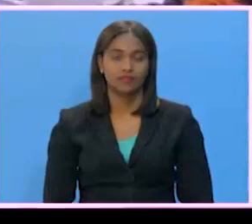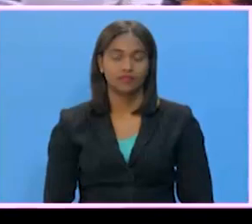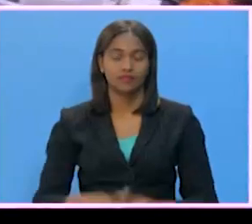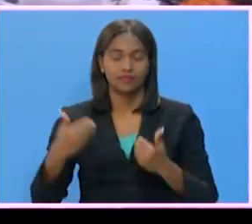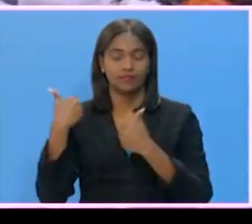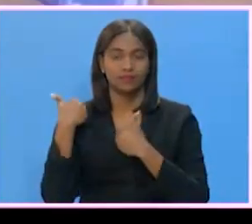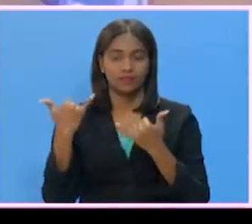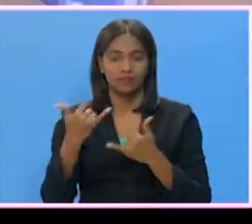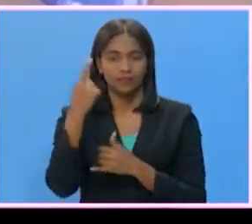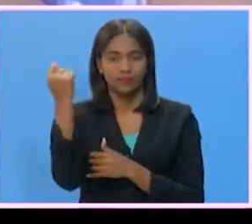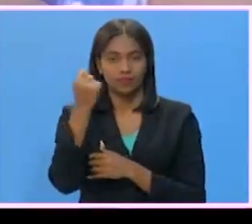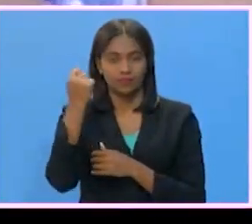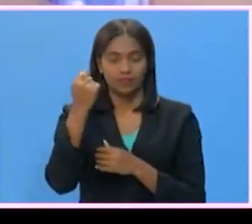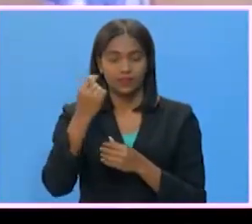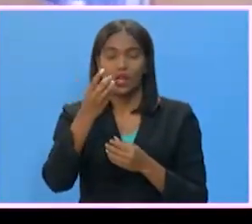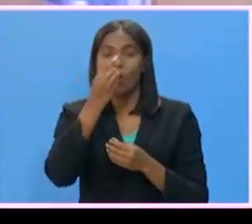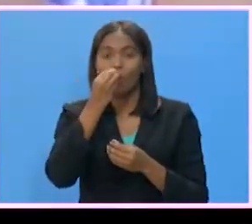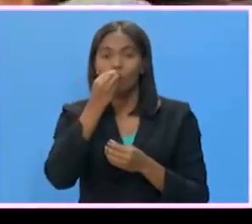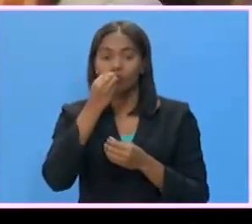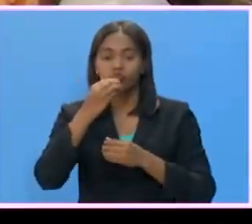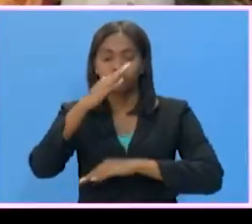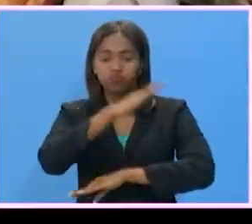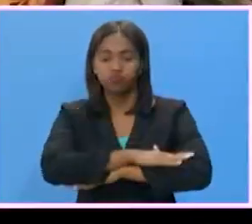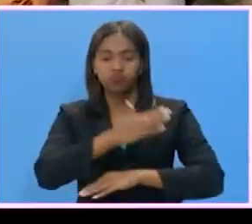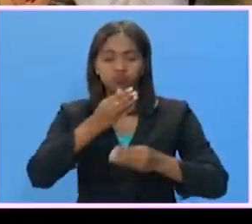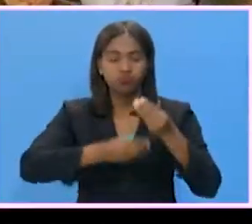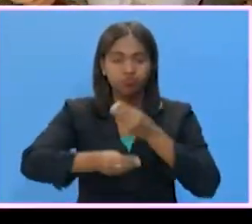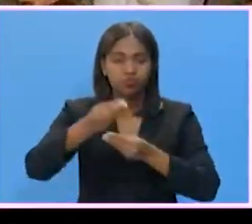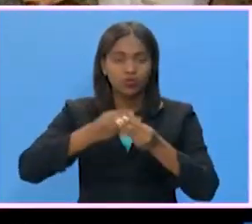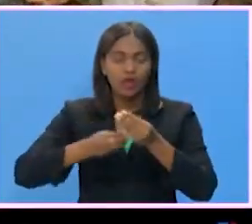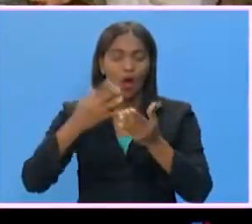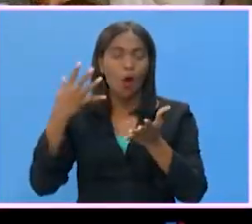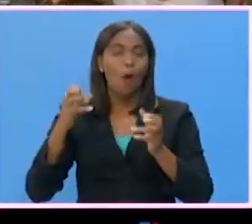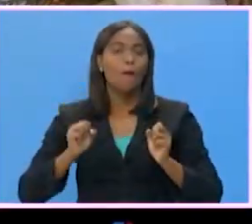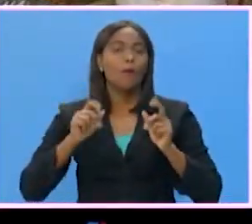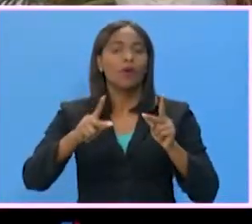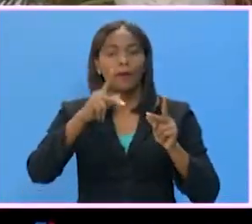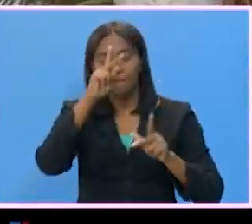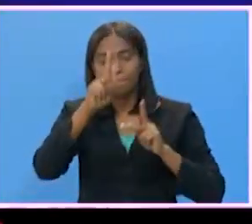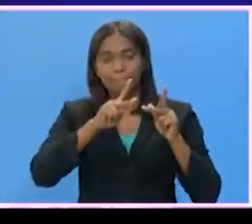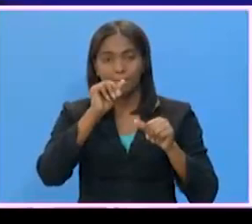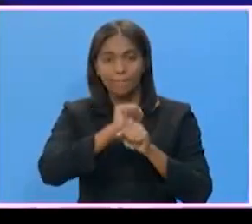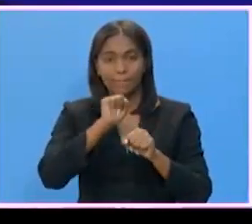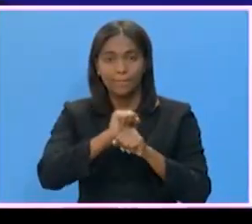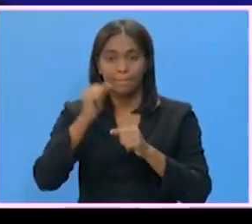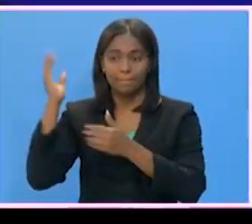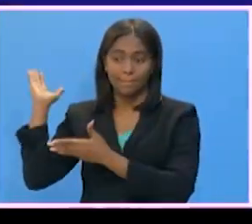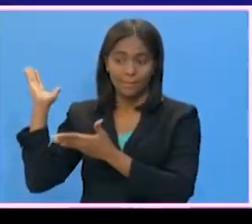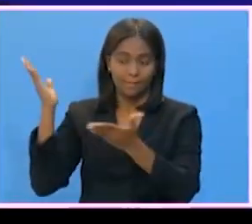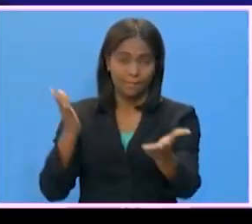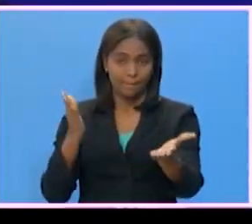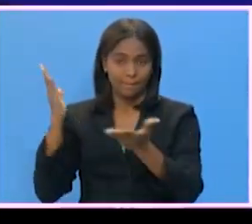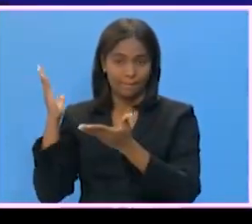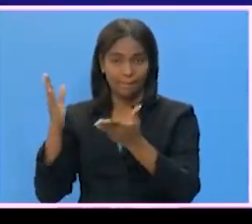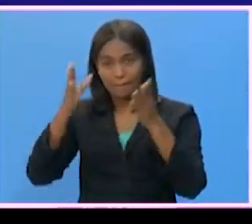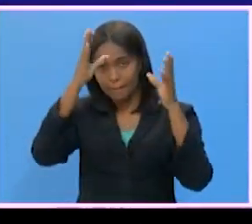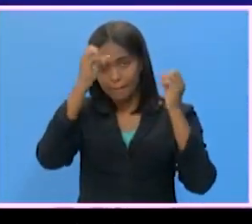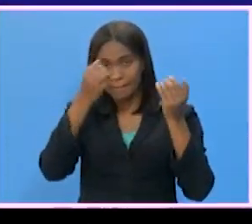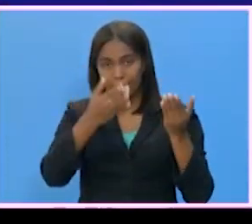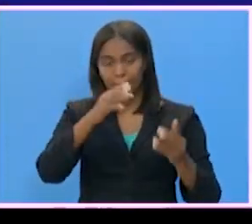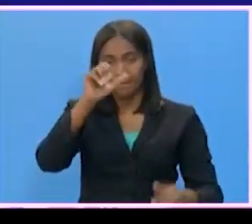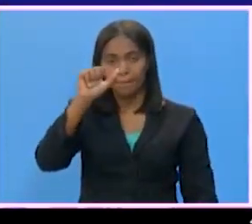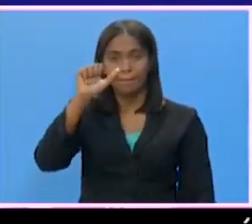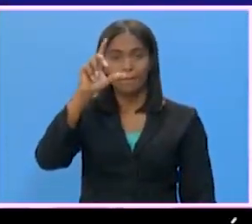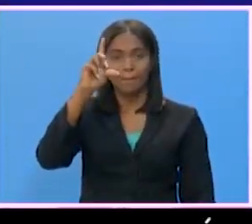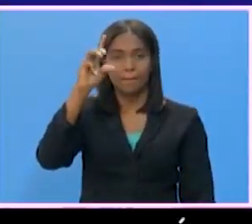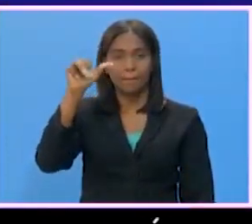encabezar este martes el desayuno panel Centros Logísticos, oportunidades para los agentes de carga, la presidenta de ADACAM, Ilsa Michelén,